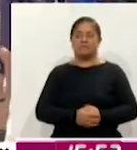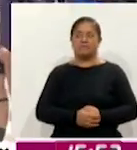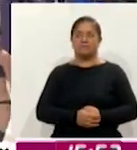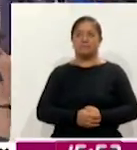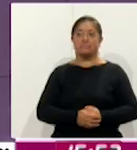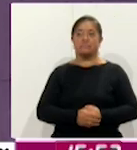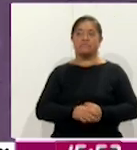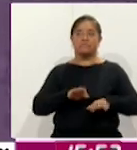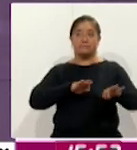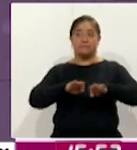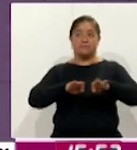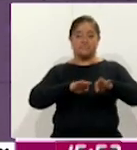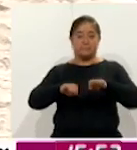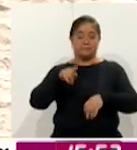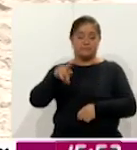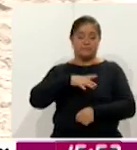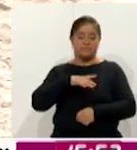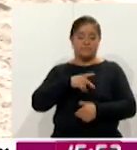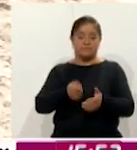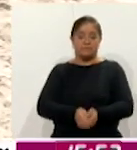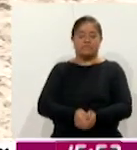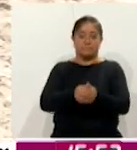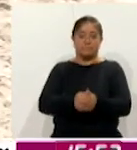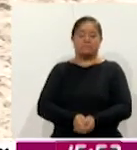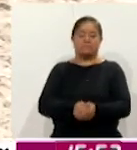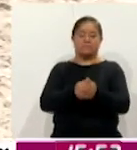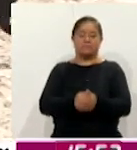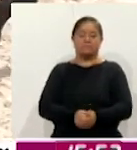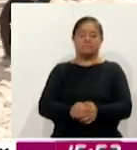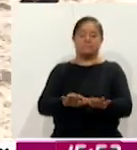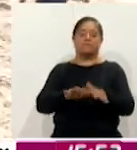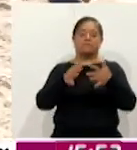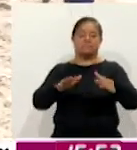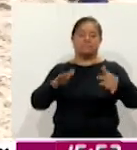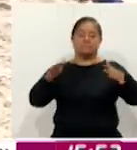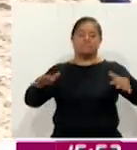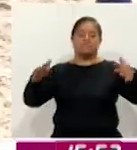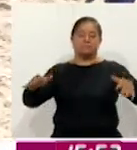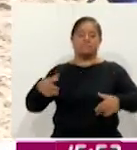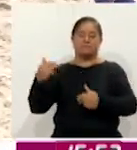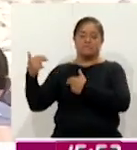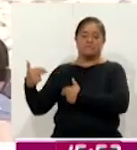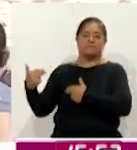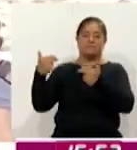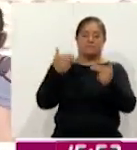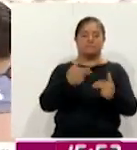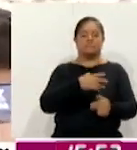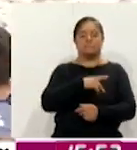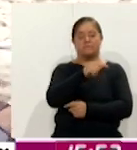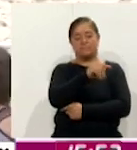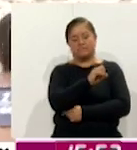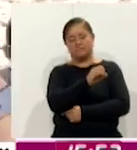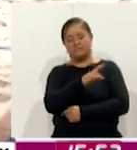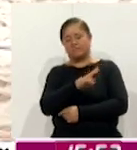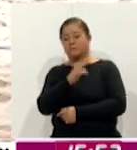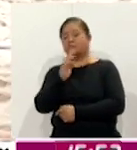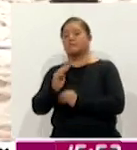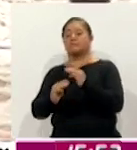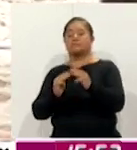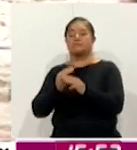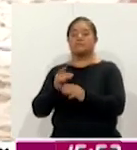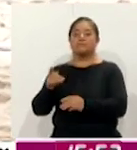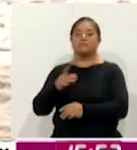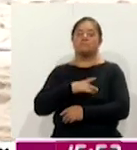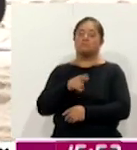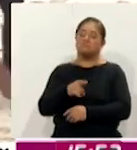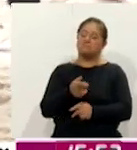El trabajo de fomento que se realizan en las canchas de voleibol de playa legado del Tour Mundial y Campeonato Mundial son los primeros pasos para que esta